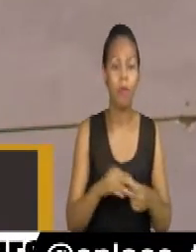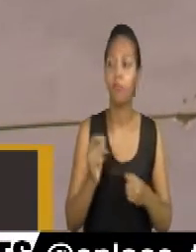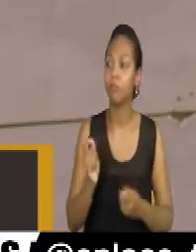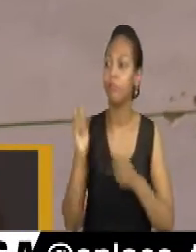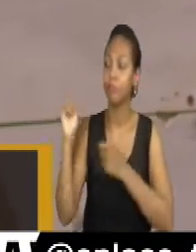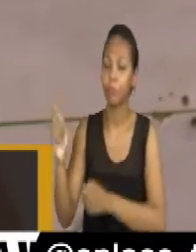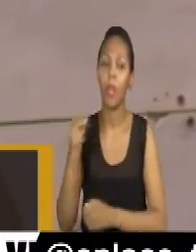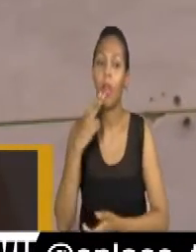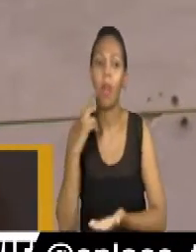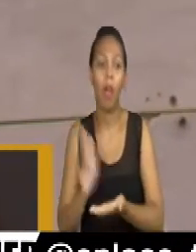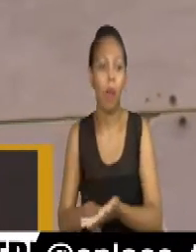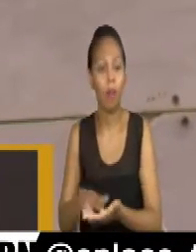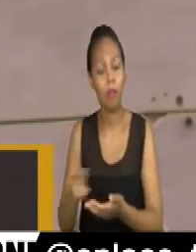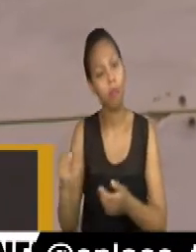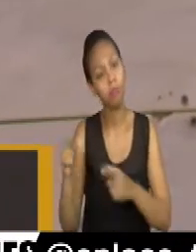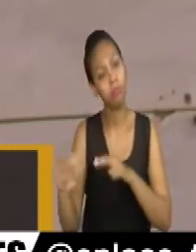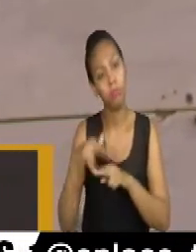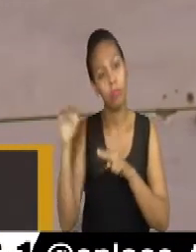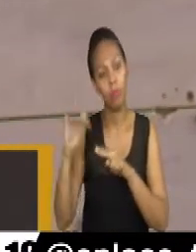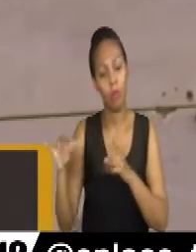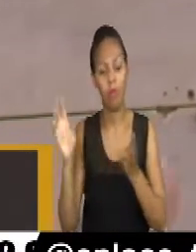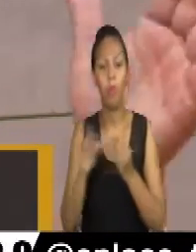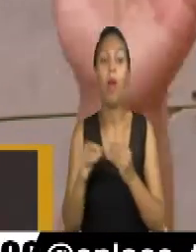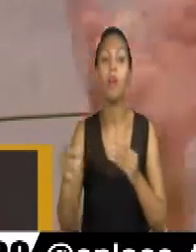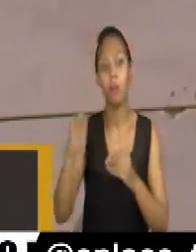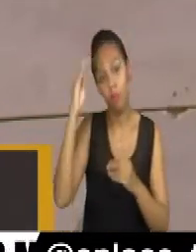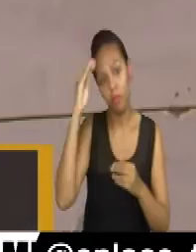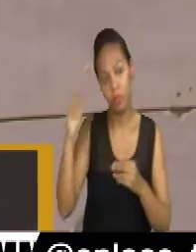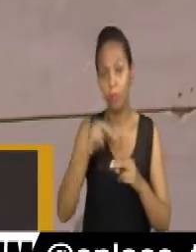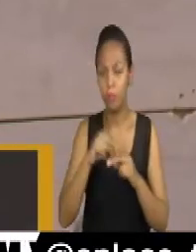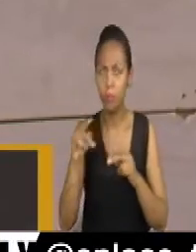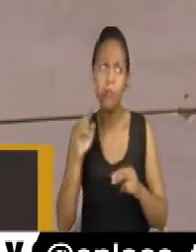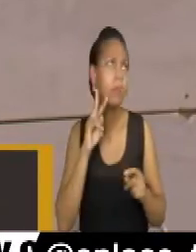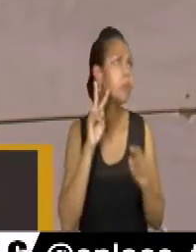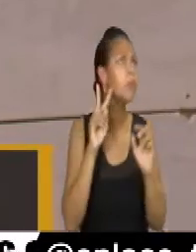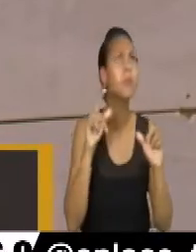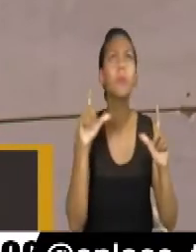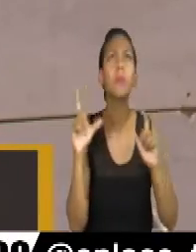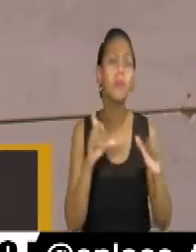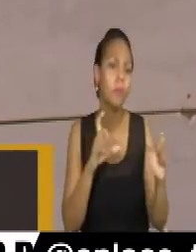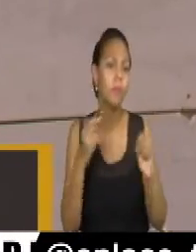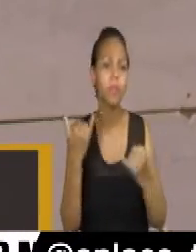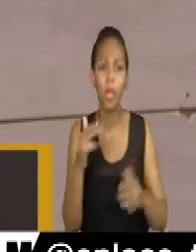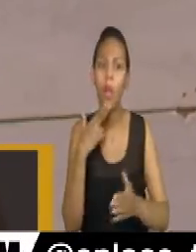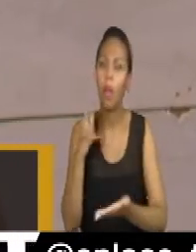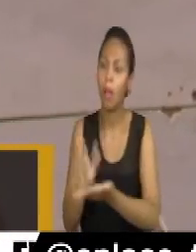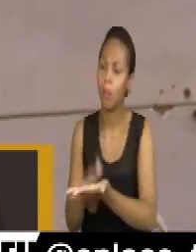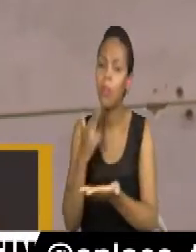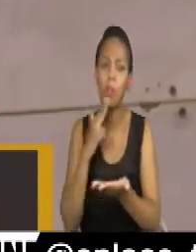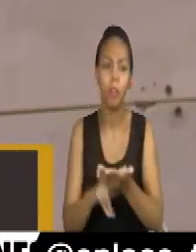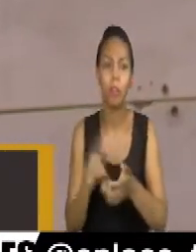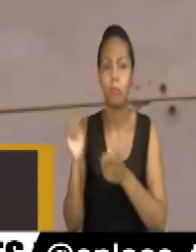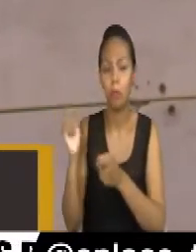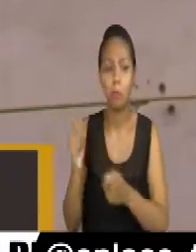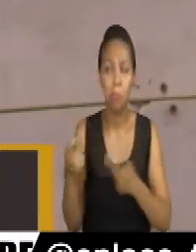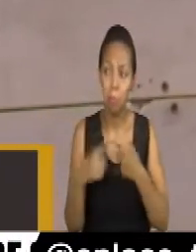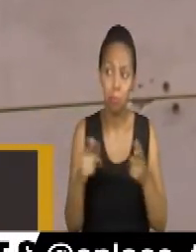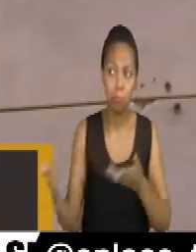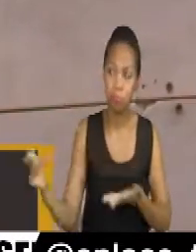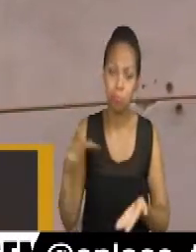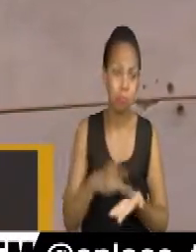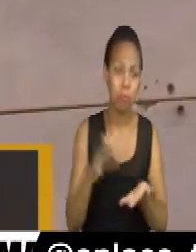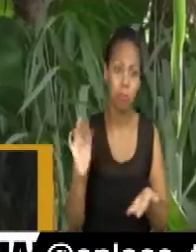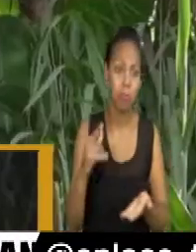y la policía ambiental también vino, hizo tomas. Ya hay dos cartas allá, pero no han venido a definir nada sobre el árbol